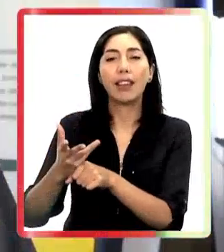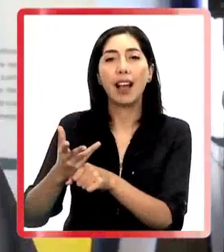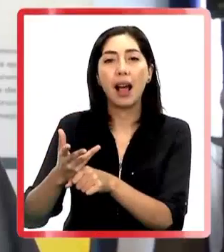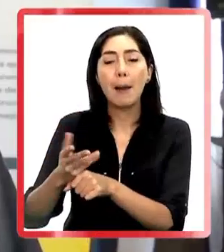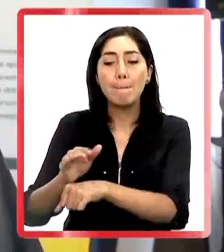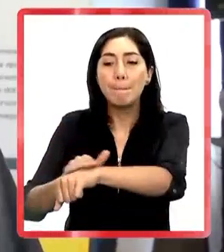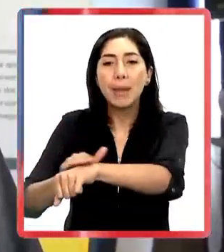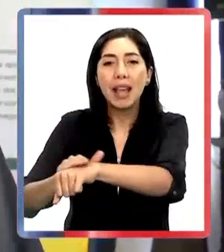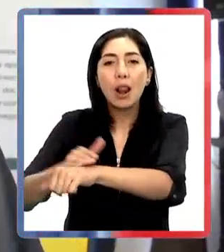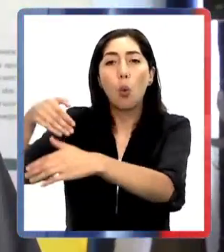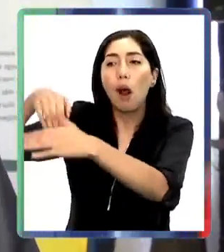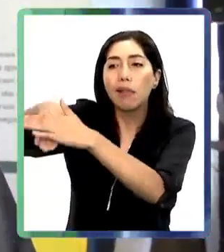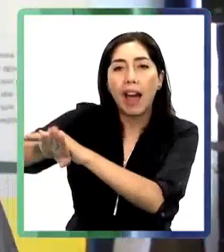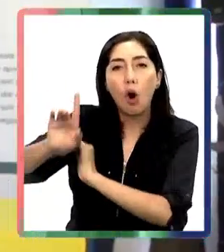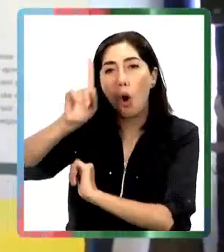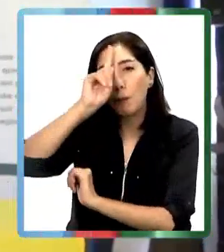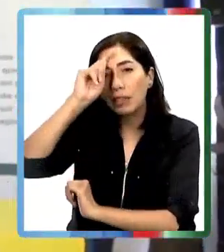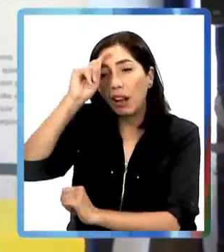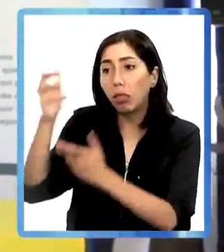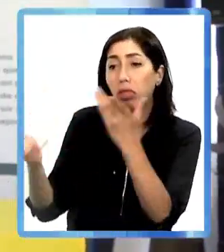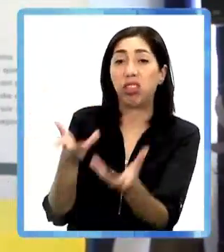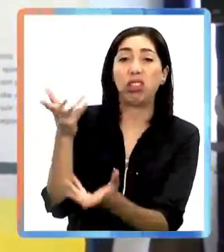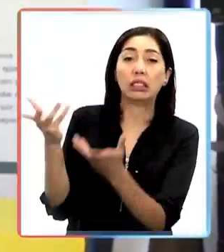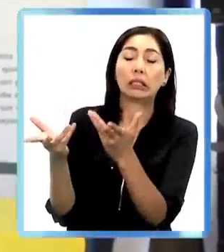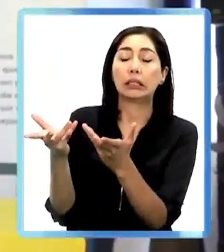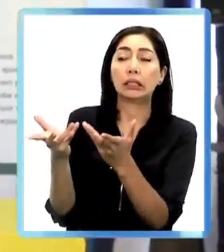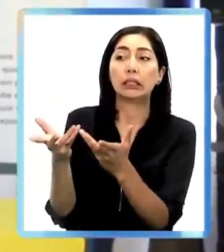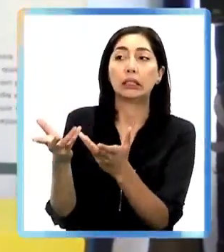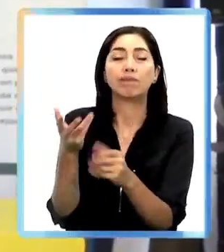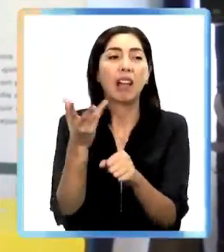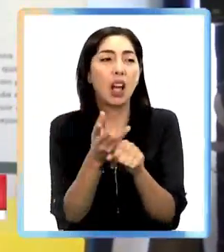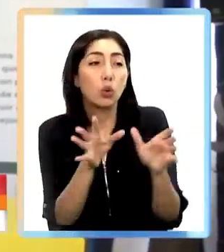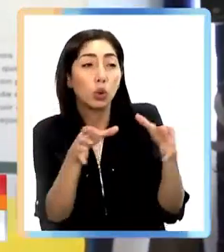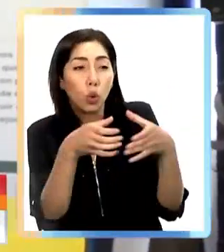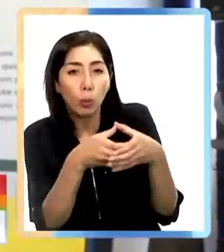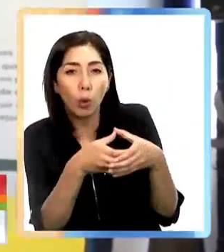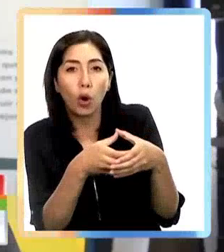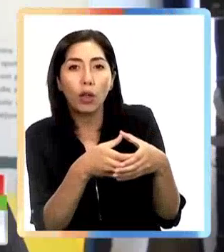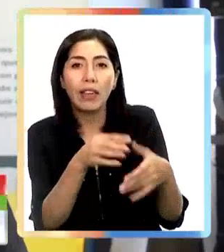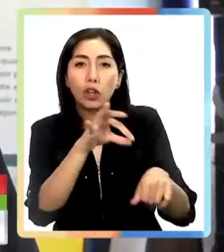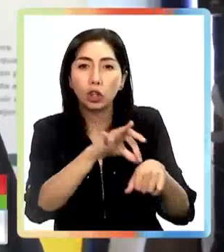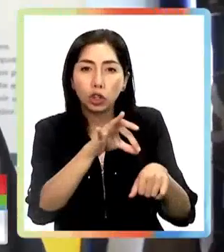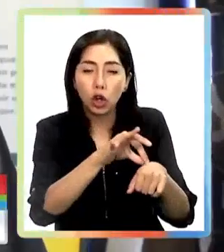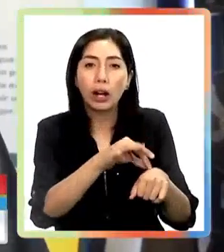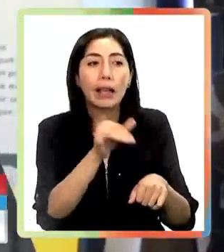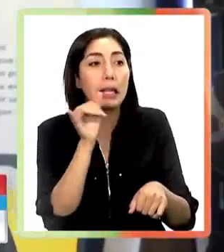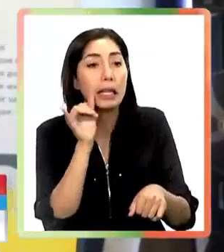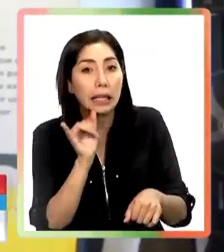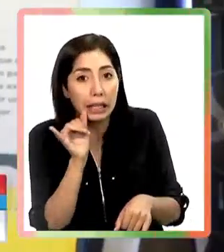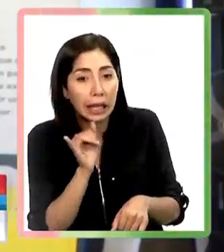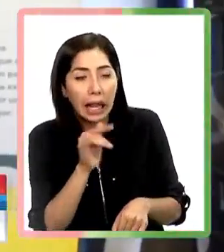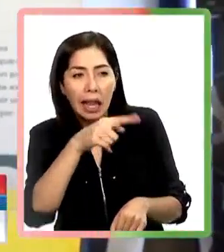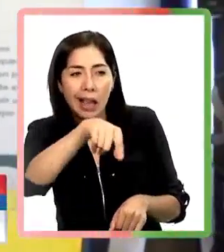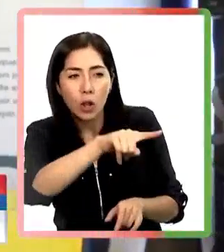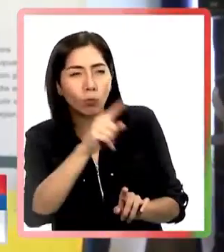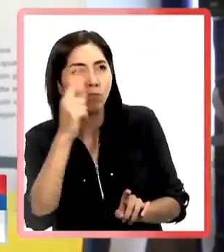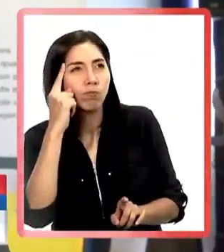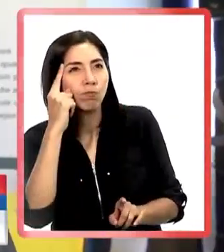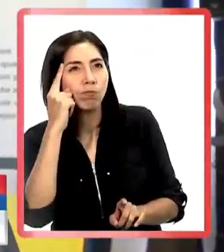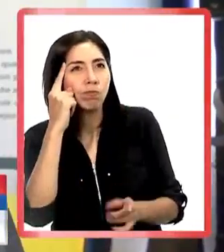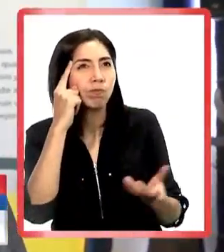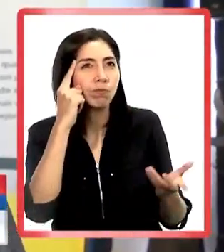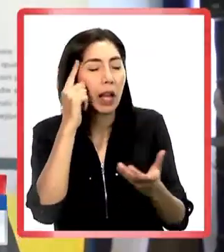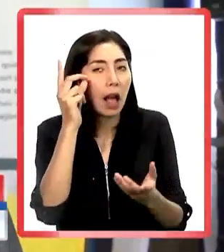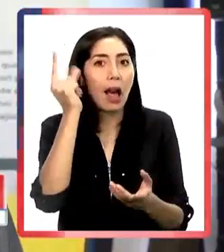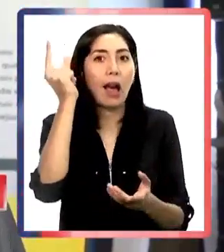piel que había en un hospital y ahí un grupo de médicos iquiqueños y el Rotary toma la iniciativa de